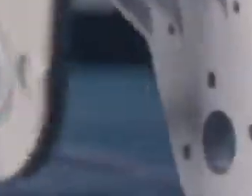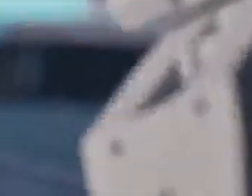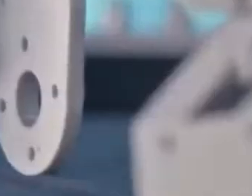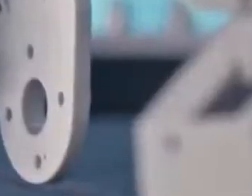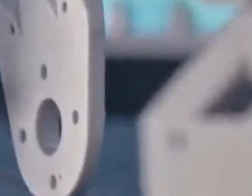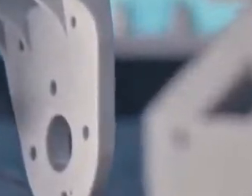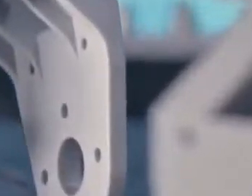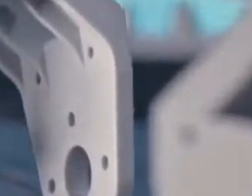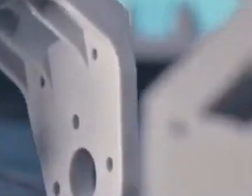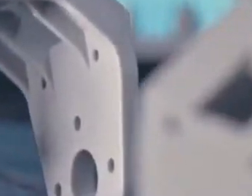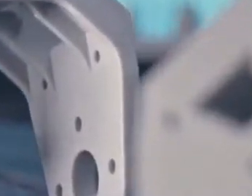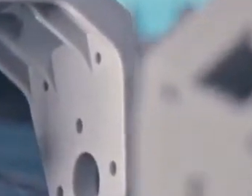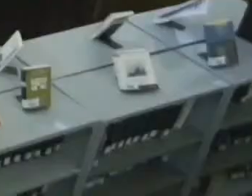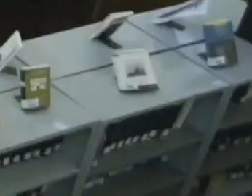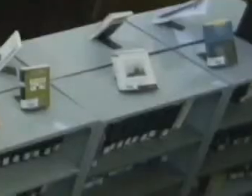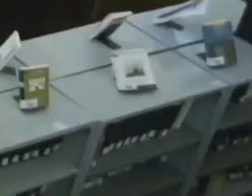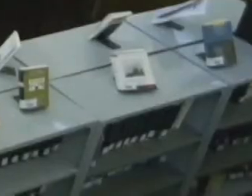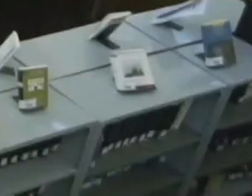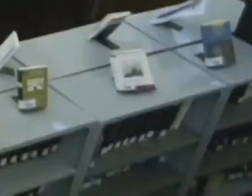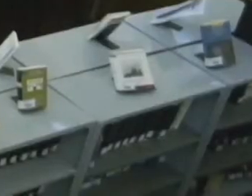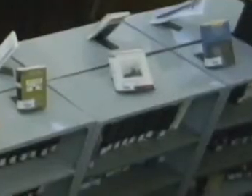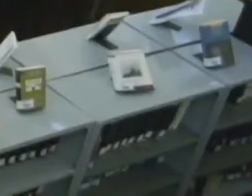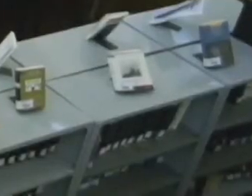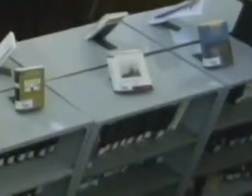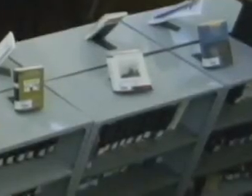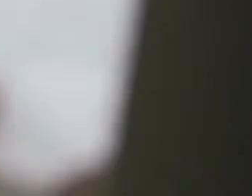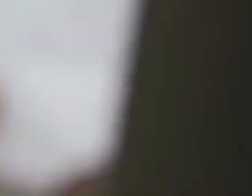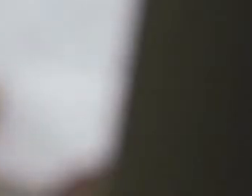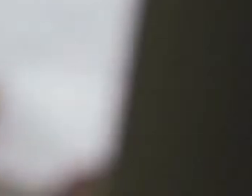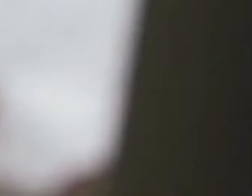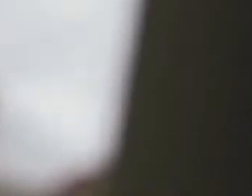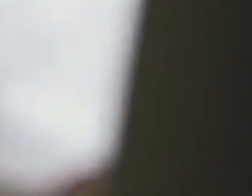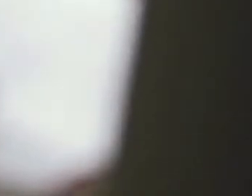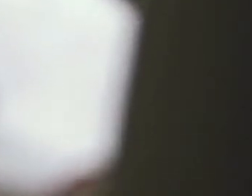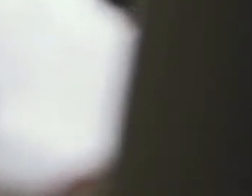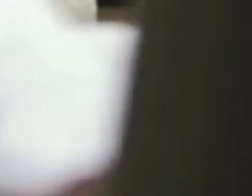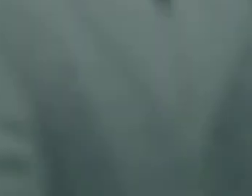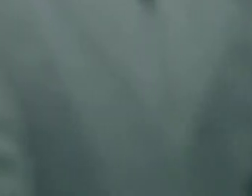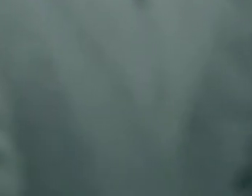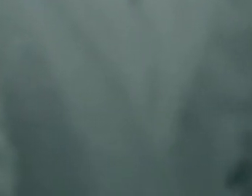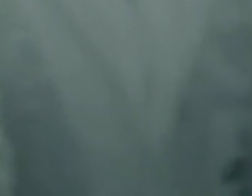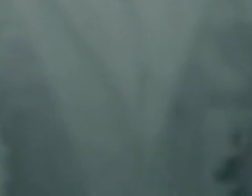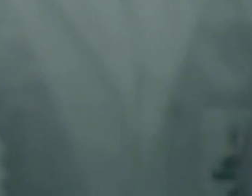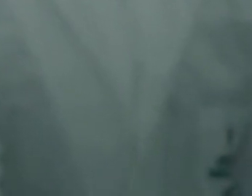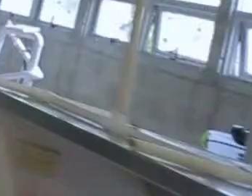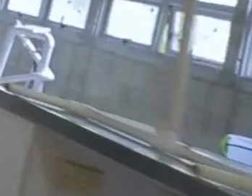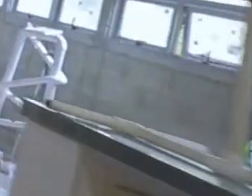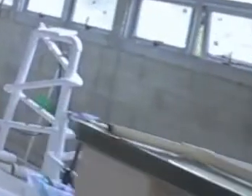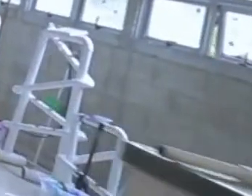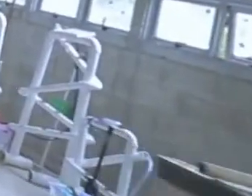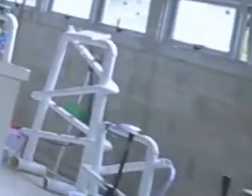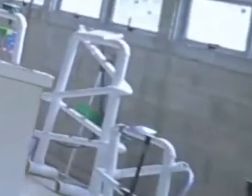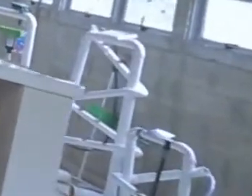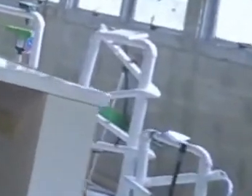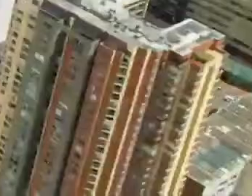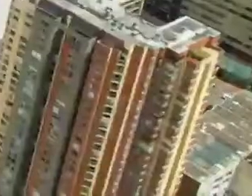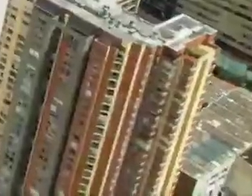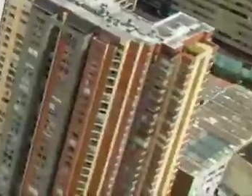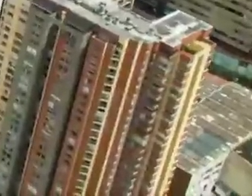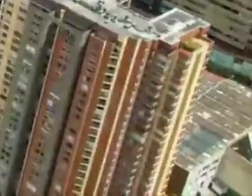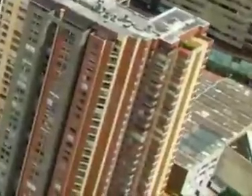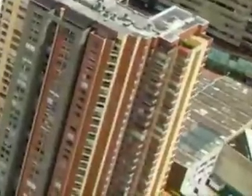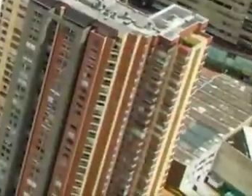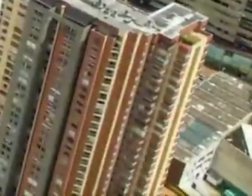y Tecnologías de la Información y las Comunicaciones de la Comisión Económica para América Latina y el Caribe, CEPAL, representa un